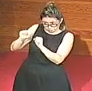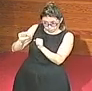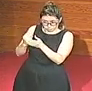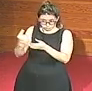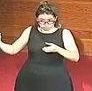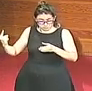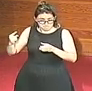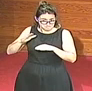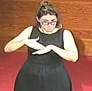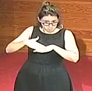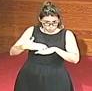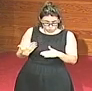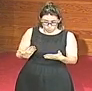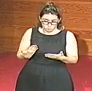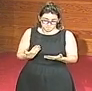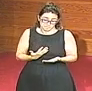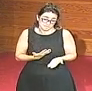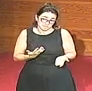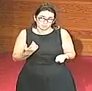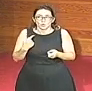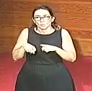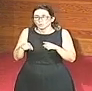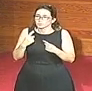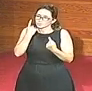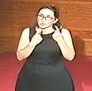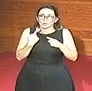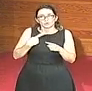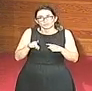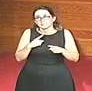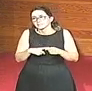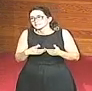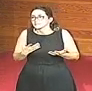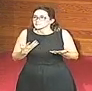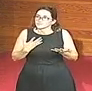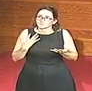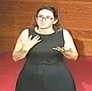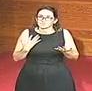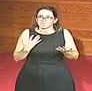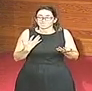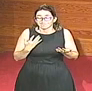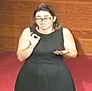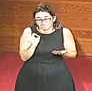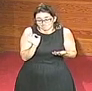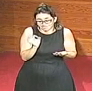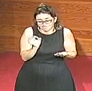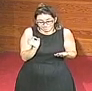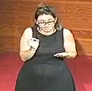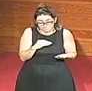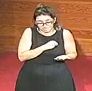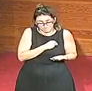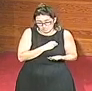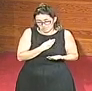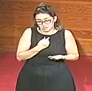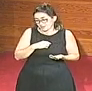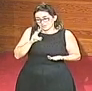gusto incluso fuera de la profesión. Son cosas que, a pesar de los pesares, no dejan de ser una cierta o